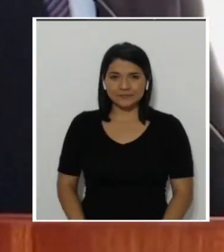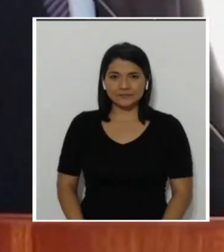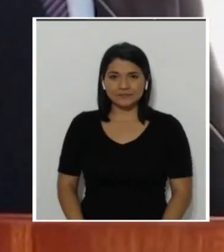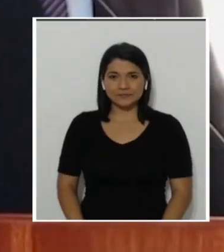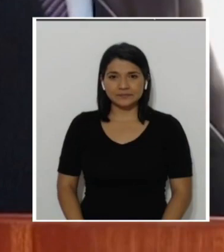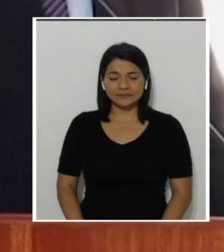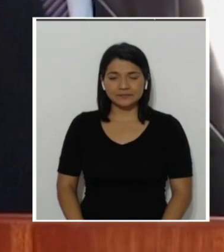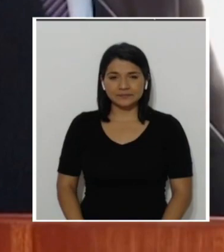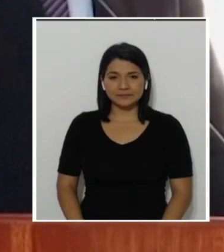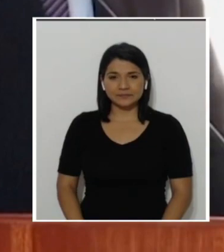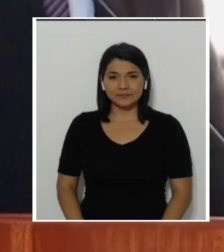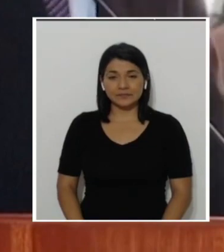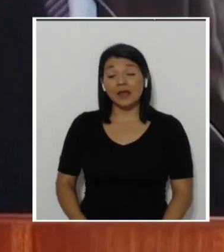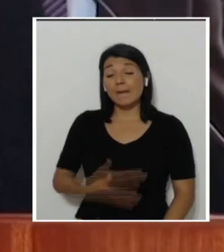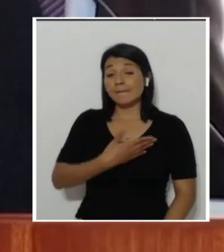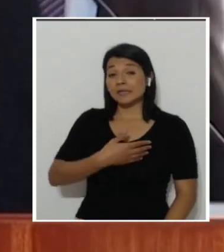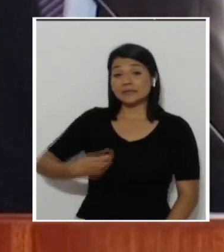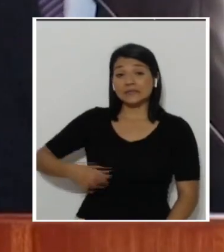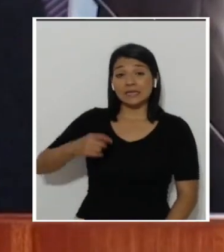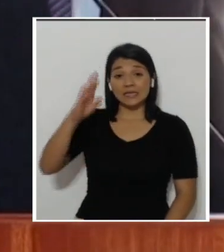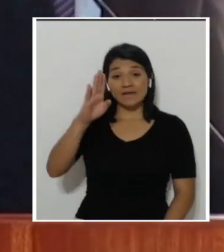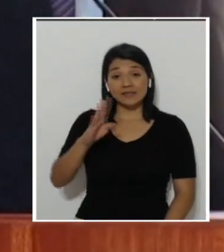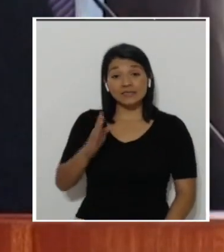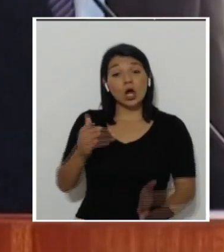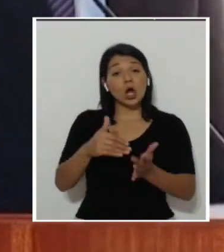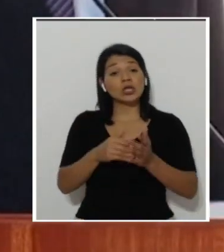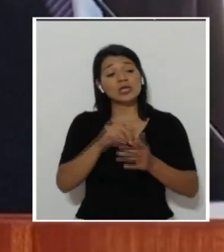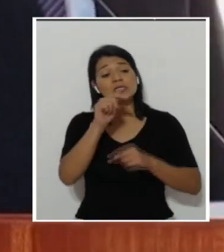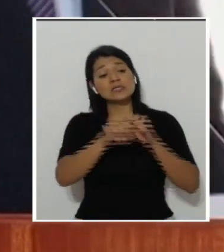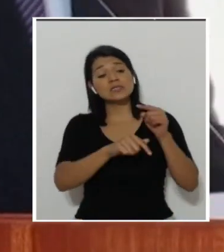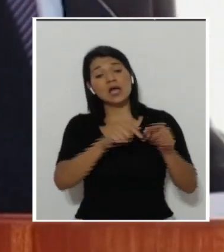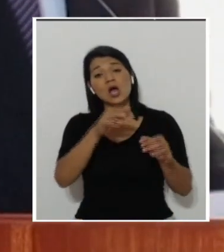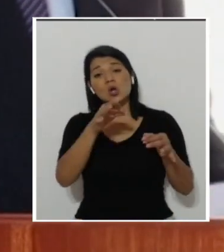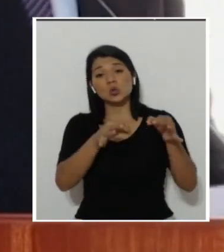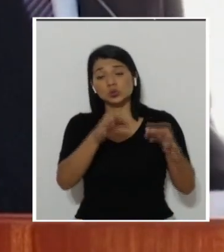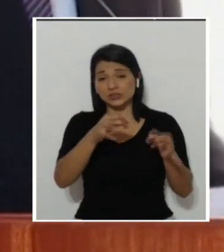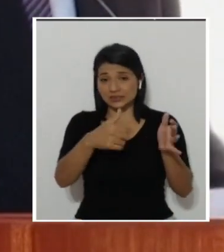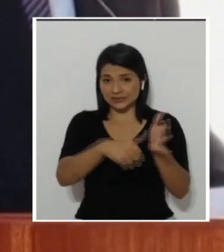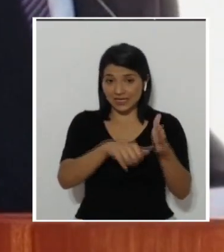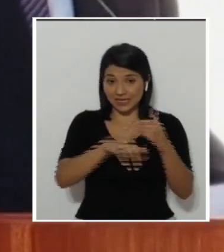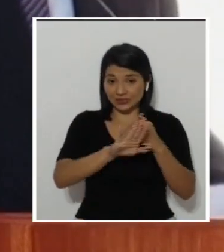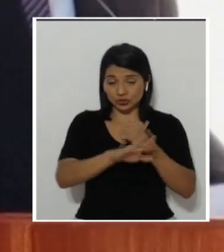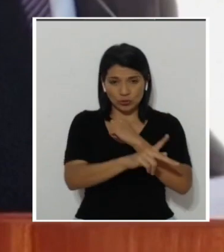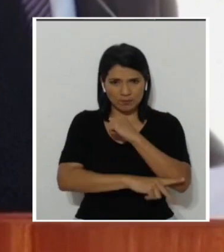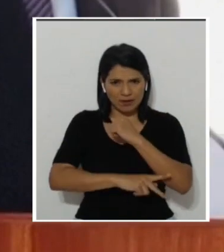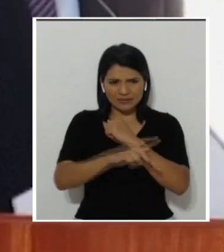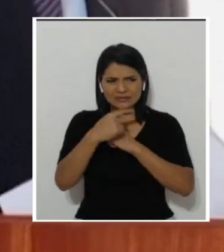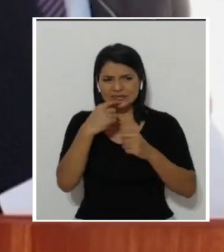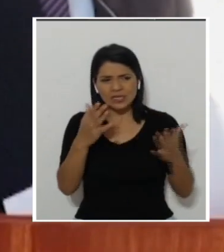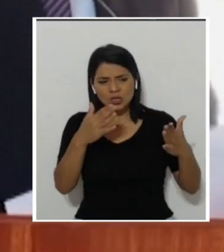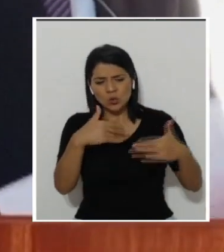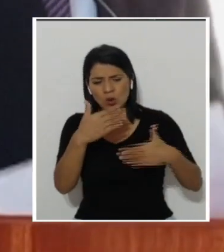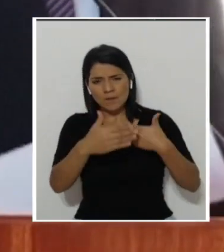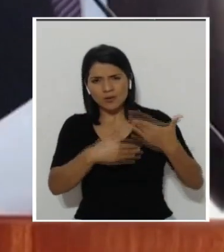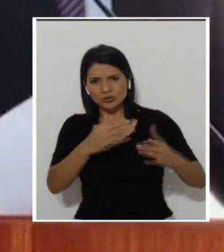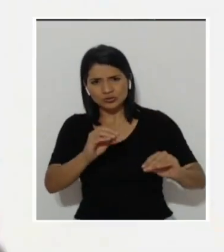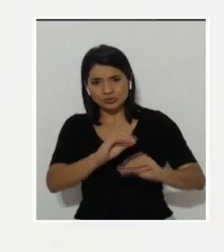Jair Bolsonaro arremete nuevamente contra la justicia electoral, a la que acusa de no querer transparencia en las elecciones